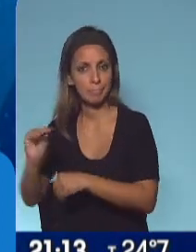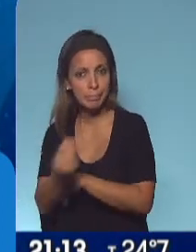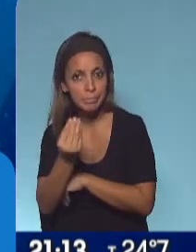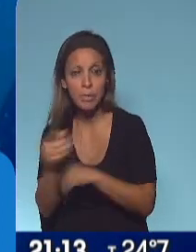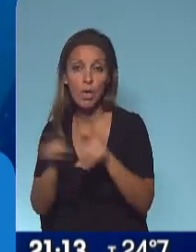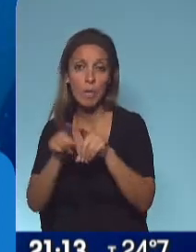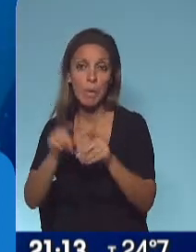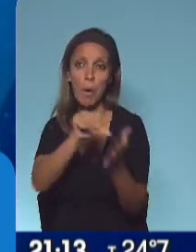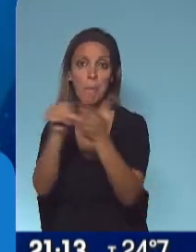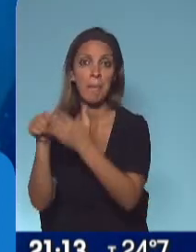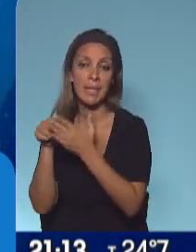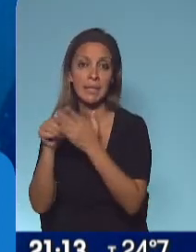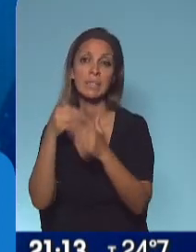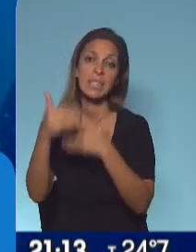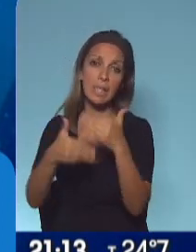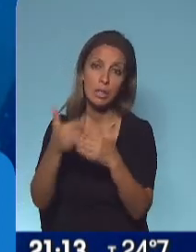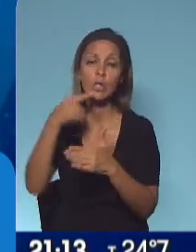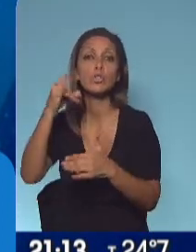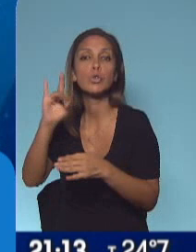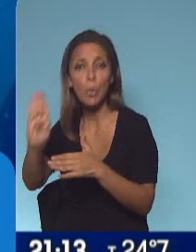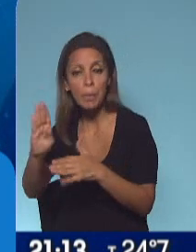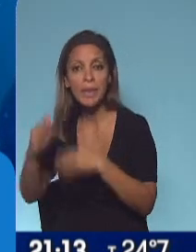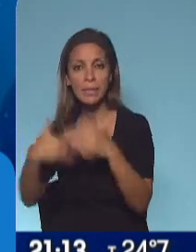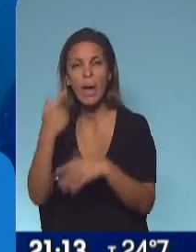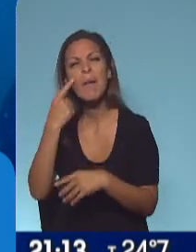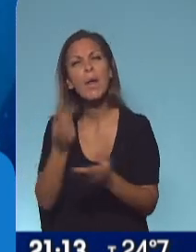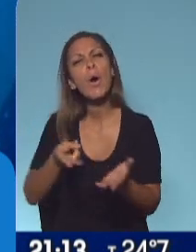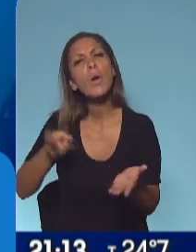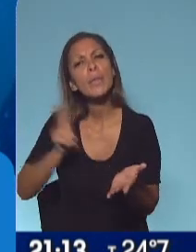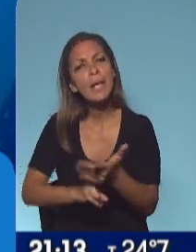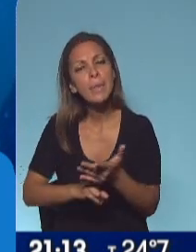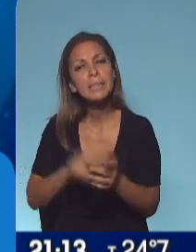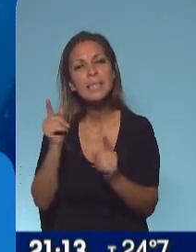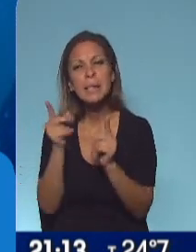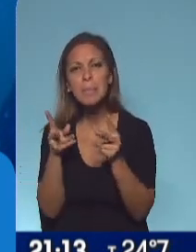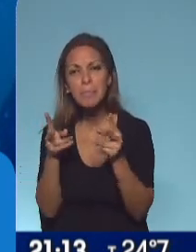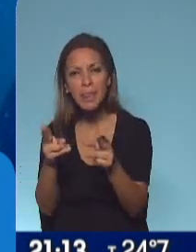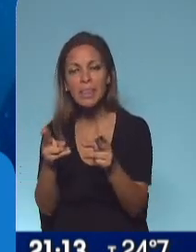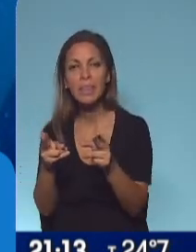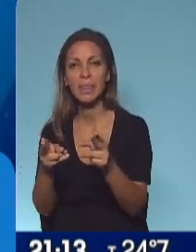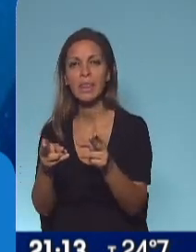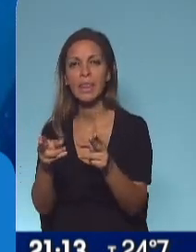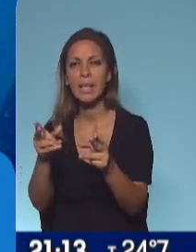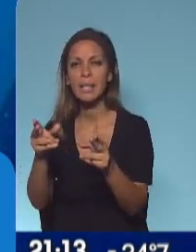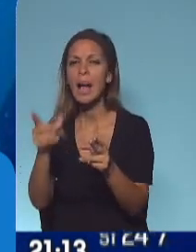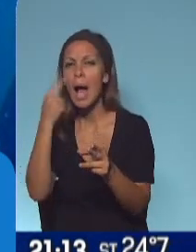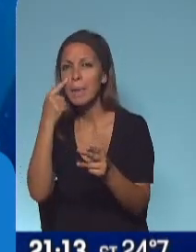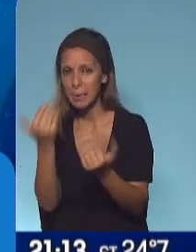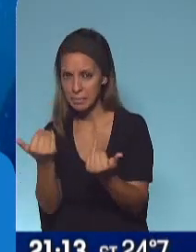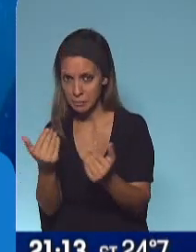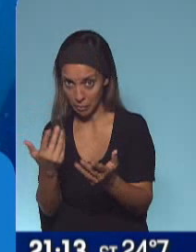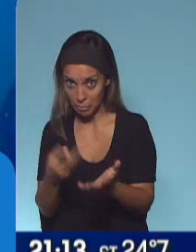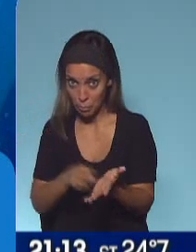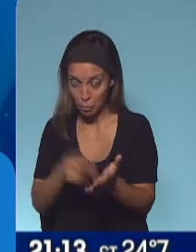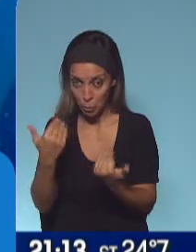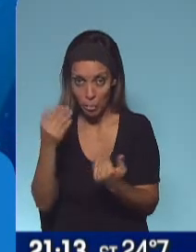muy desarrollados, con los subdesarrollados. Bueno, algo de esto decía ayer Alberto Fernández, a ver si tenemos el fragmento, lo íbamos a poner luego, pero a ver si vamos a